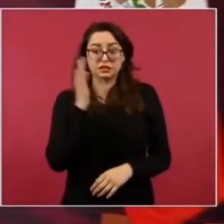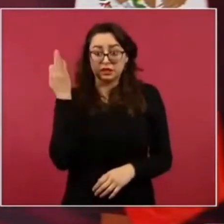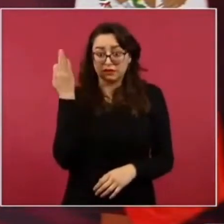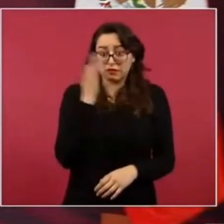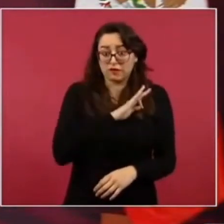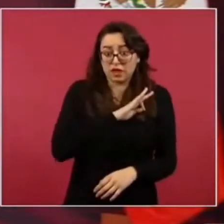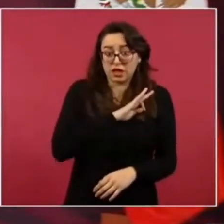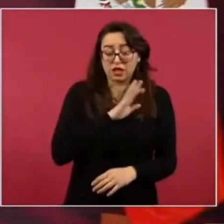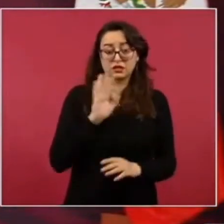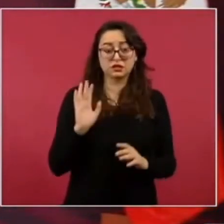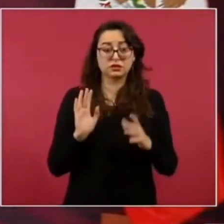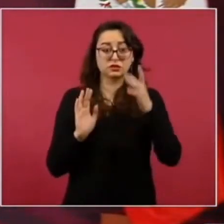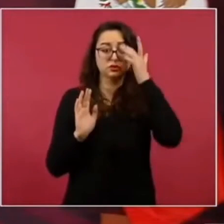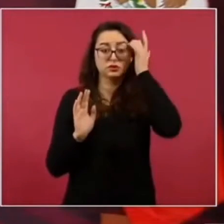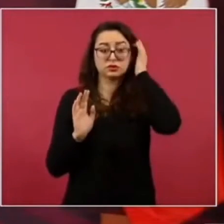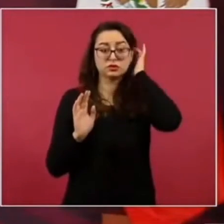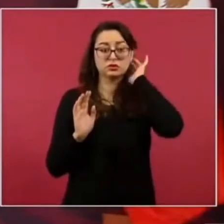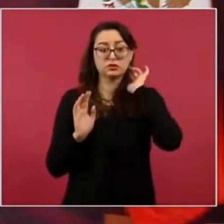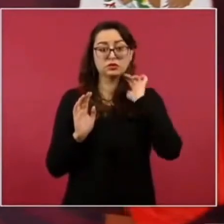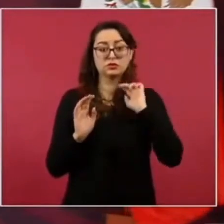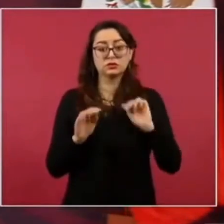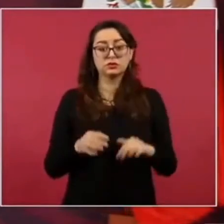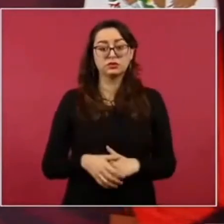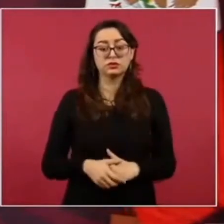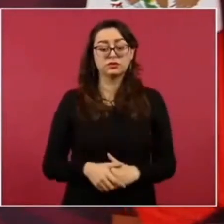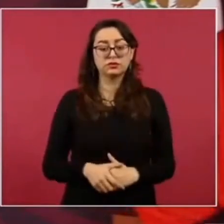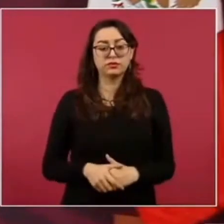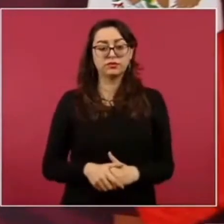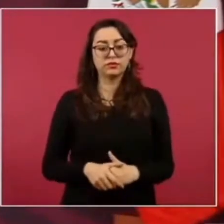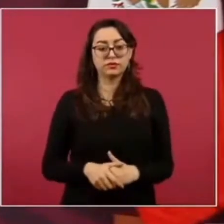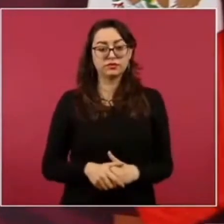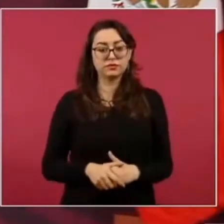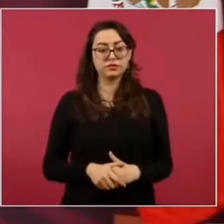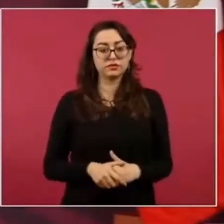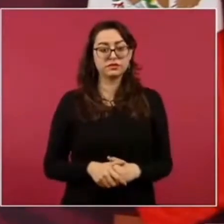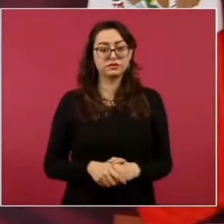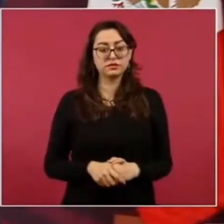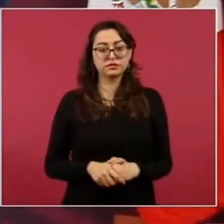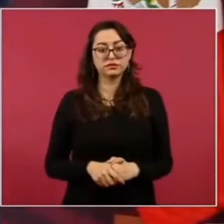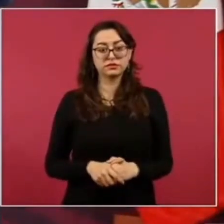Sí, el que está allá no es el presidente. Sí.